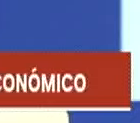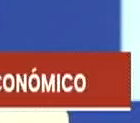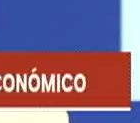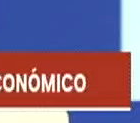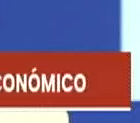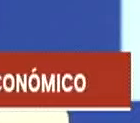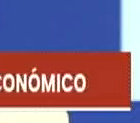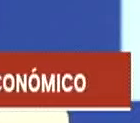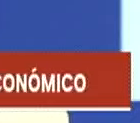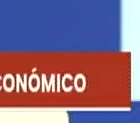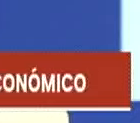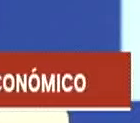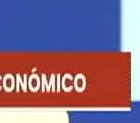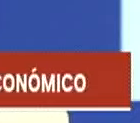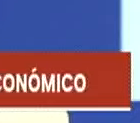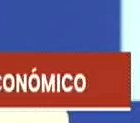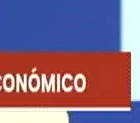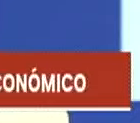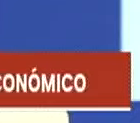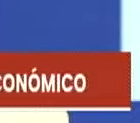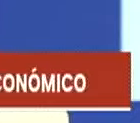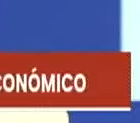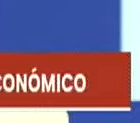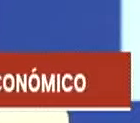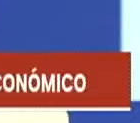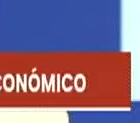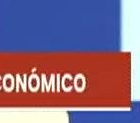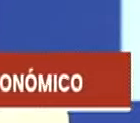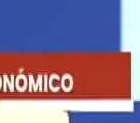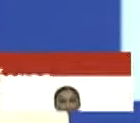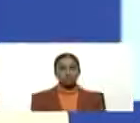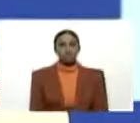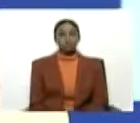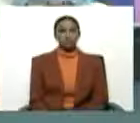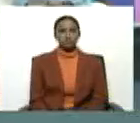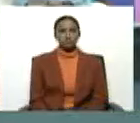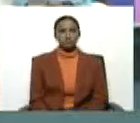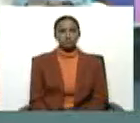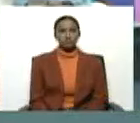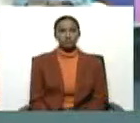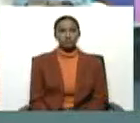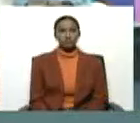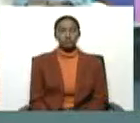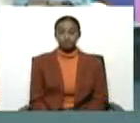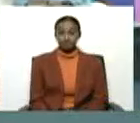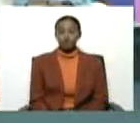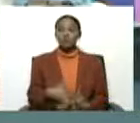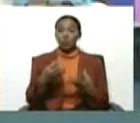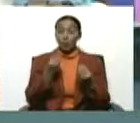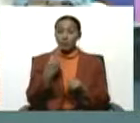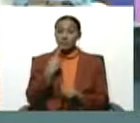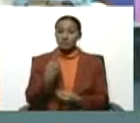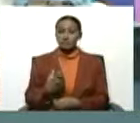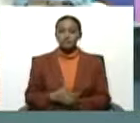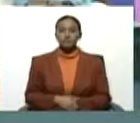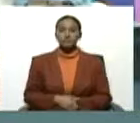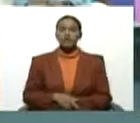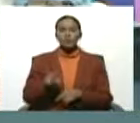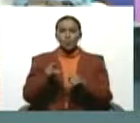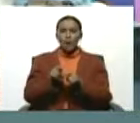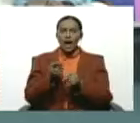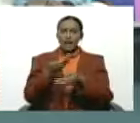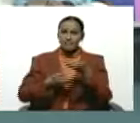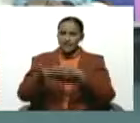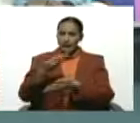necesita bienes públicos que den estabilidad macroeconómica es decir que es un intercambio